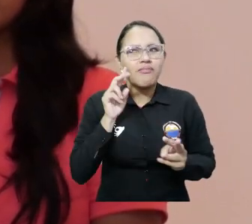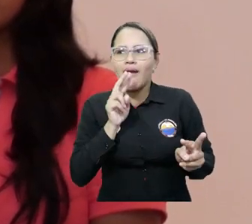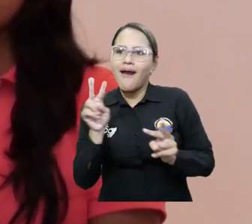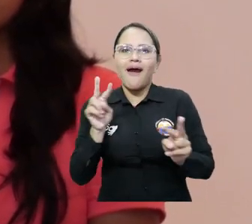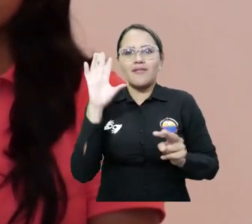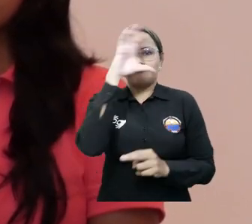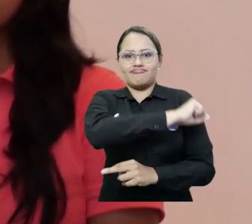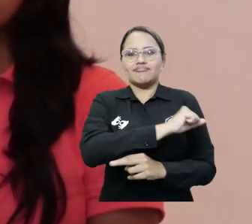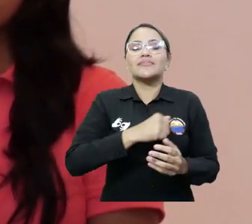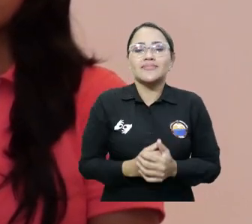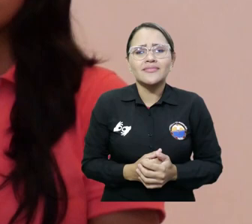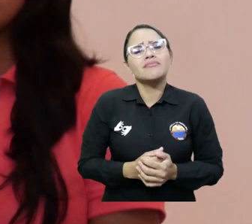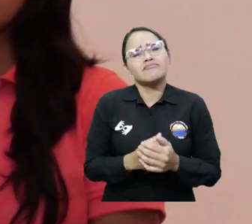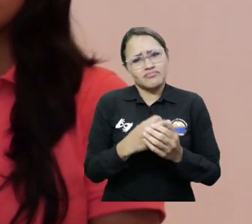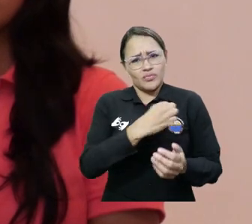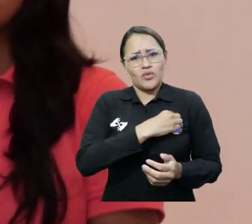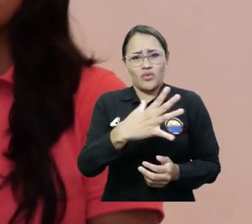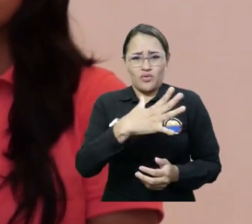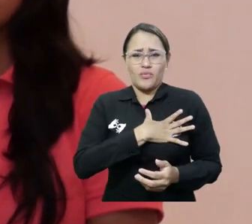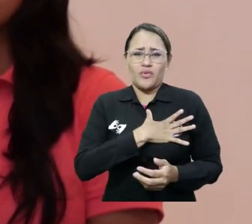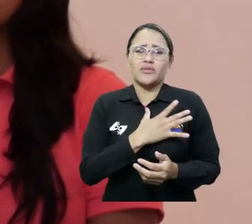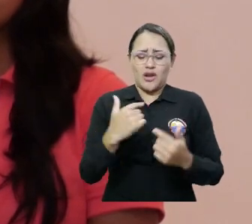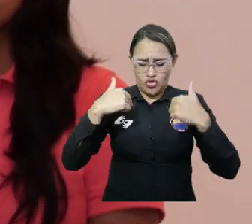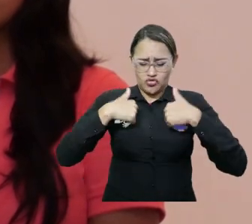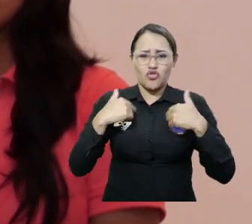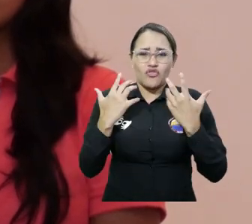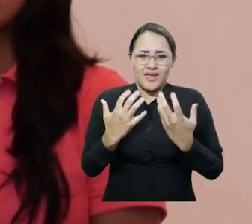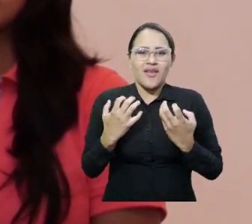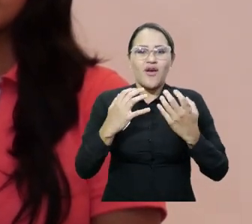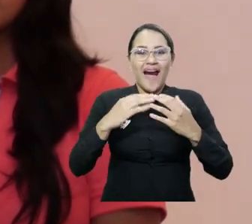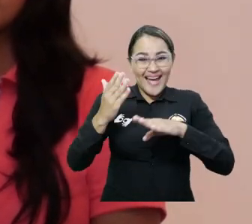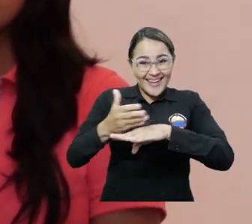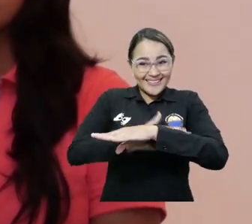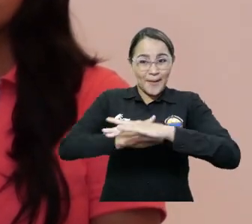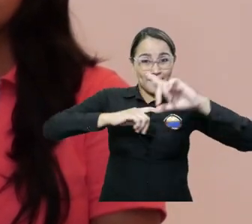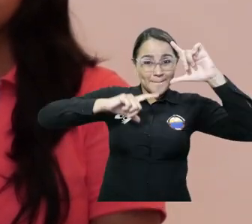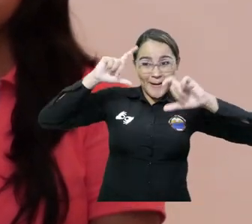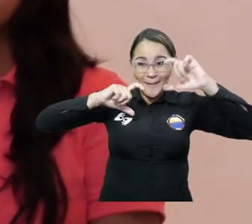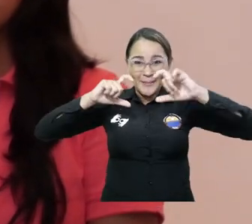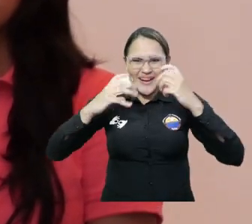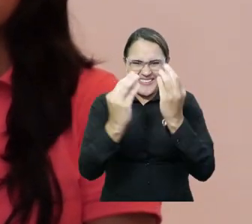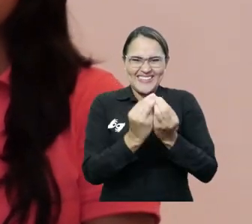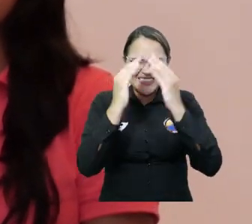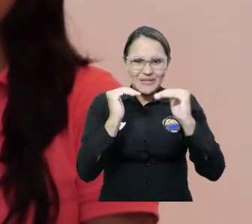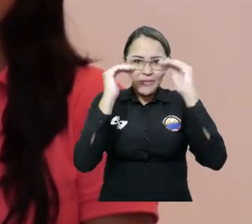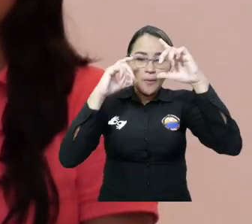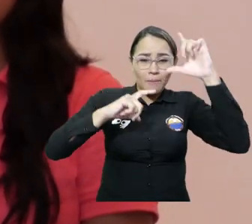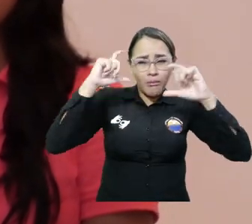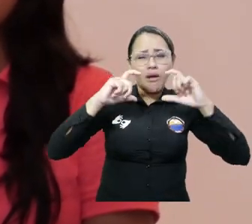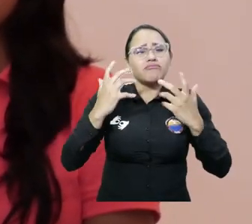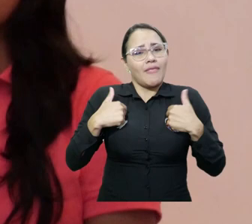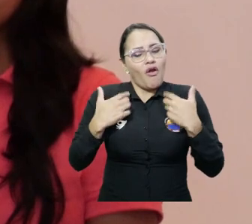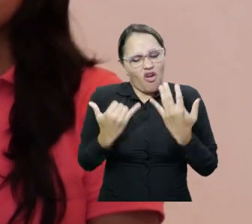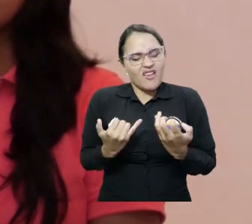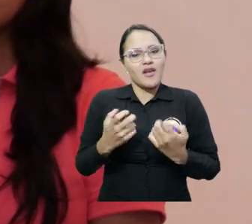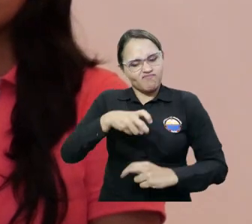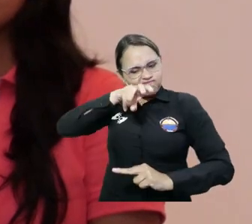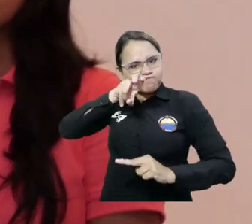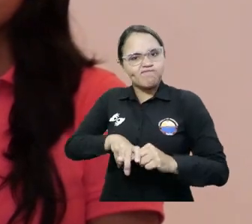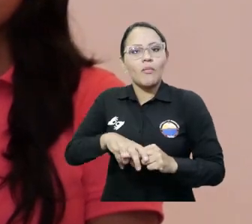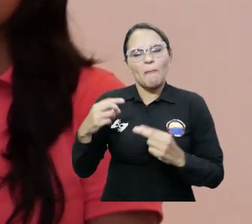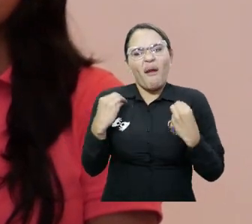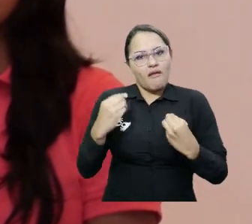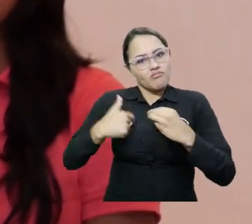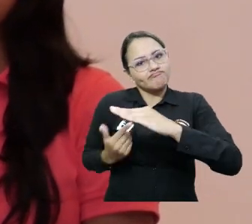estudiantes, la oportunidad de no entrar con la cámara, sino estar sentado en esa silla y todas esas propuestas, todas esas inquietudes y esas necesidades, llevarlas a